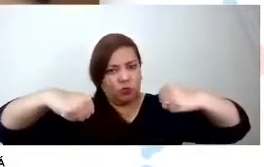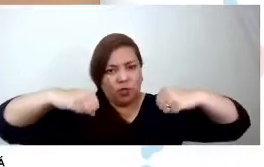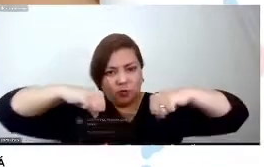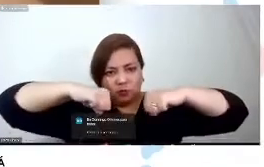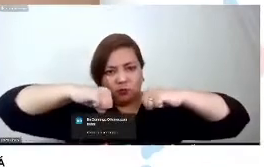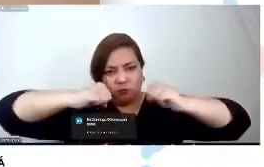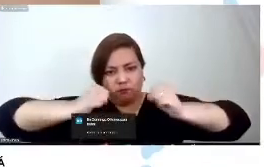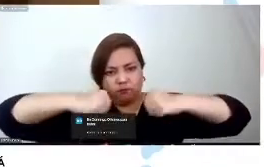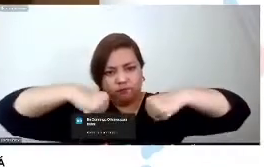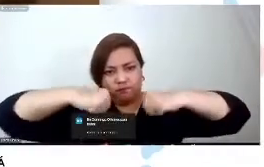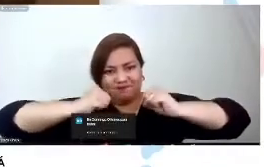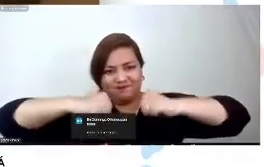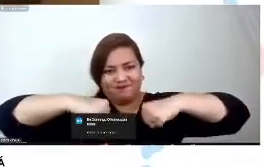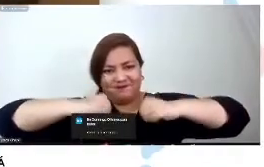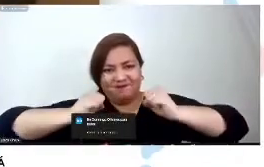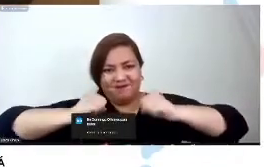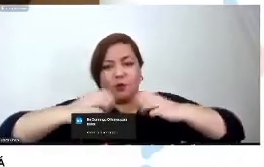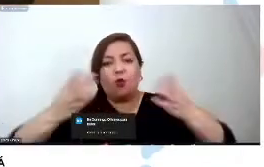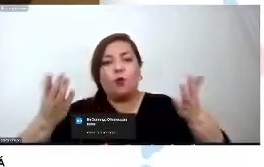Aquí.